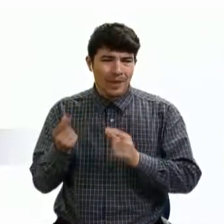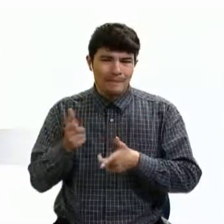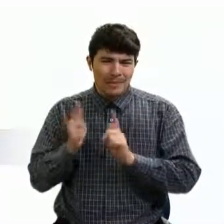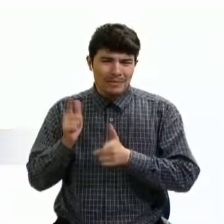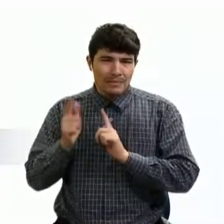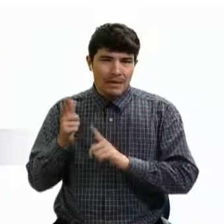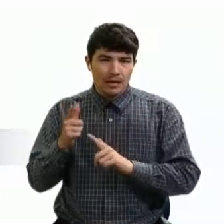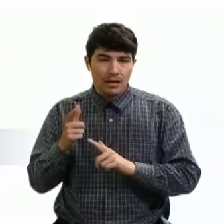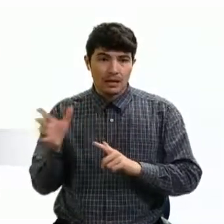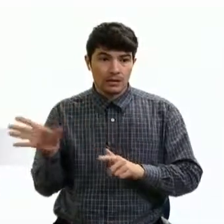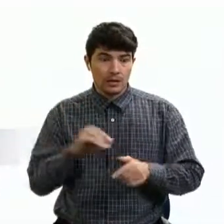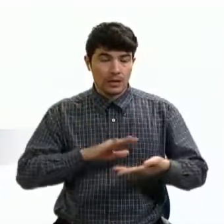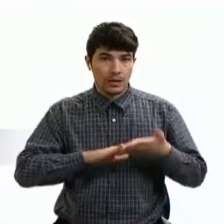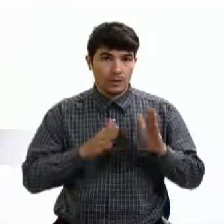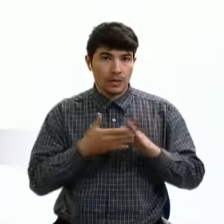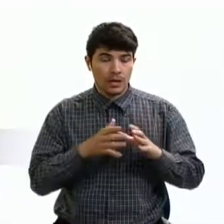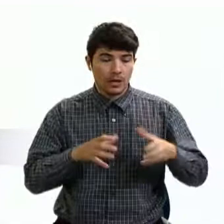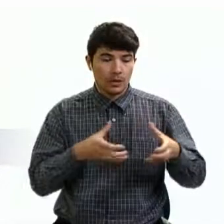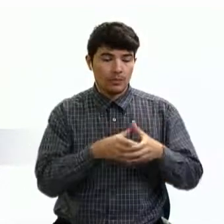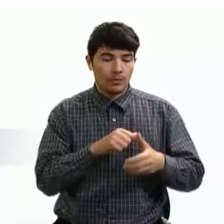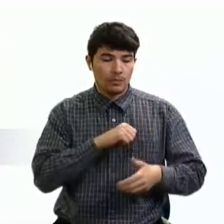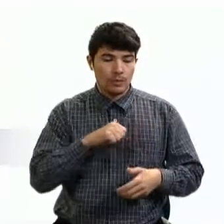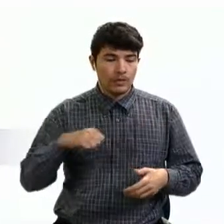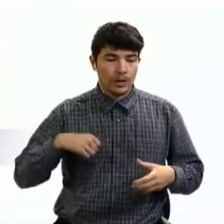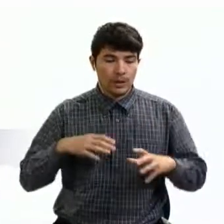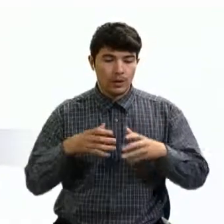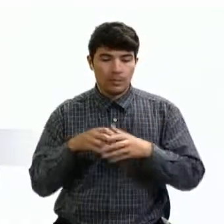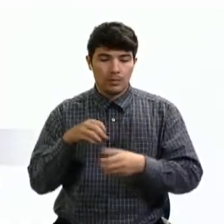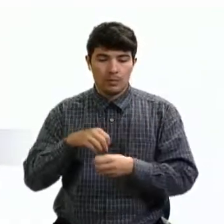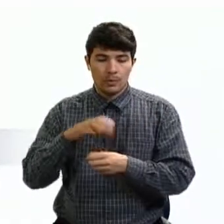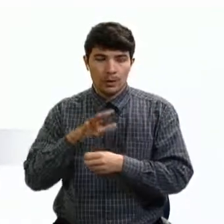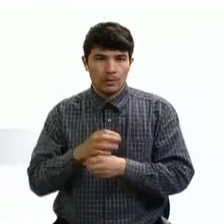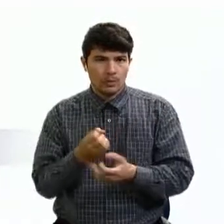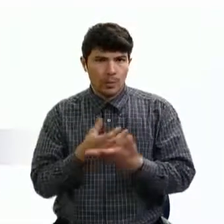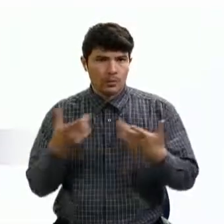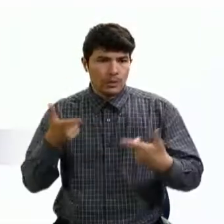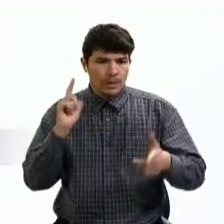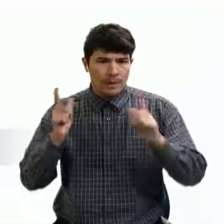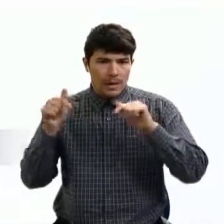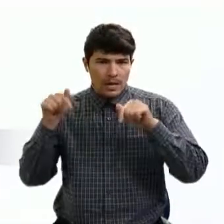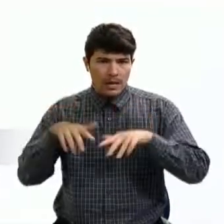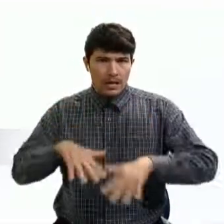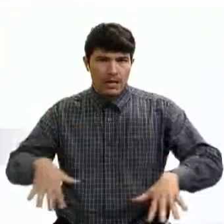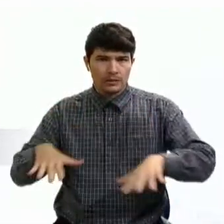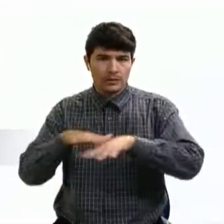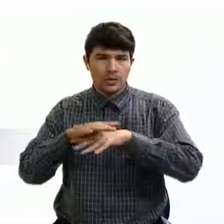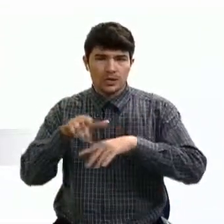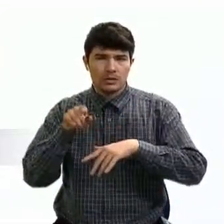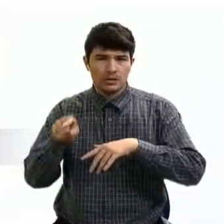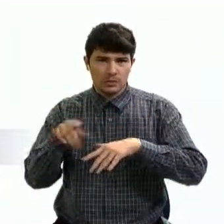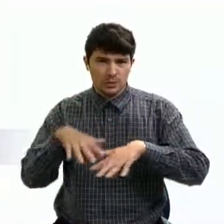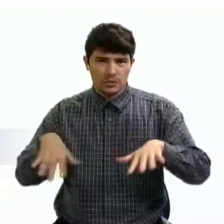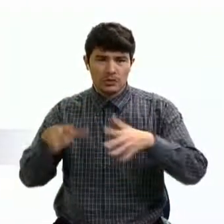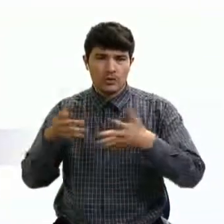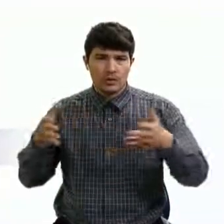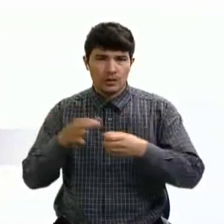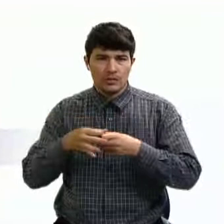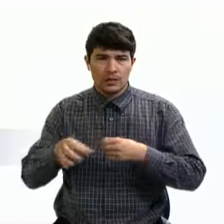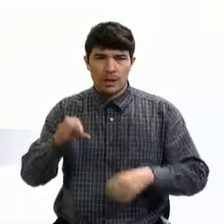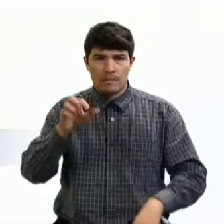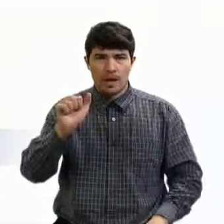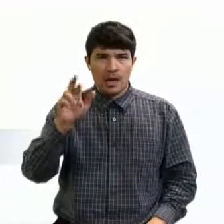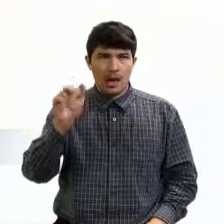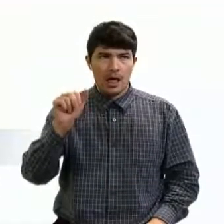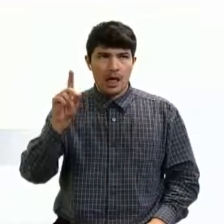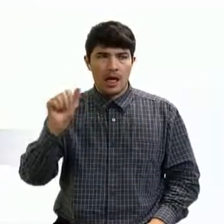preocupa el sector público y privado el incremento de balaceras en la zona de frontera en el sector del corregimiento en la parada a sólo 15 kilómetros